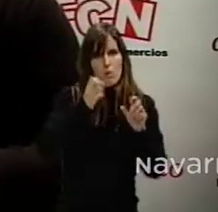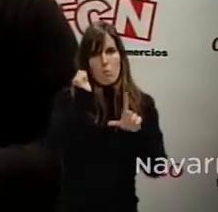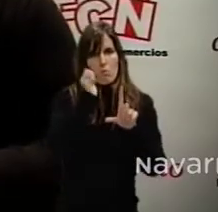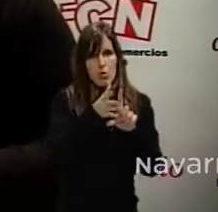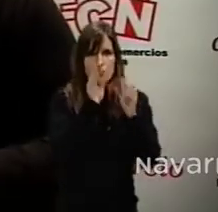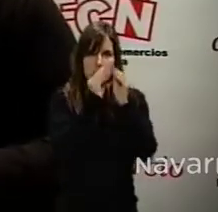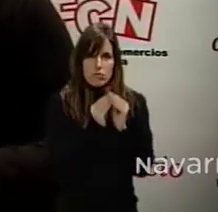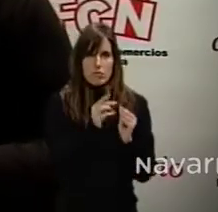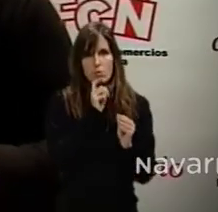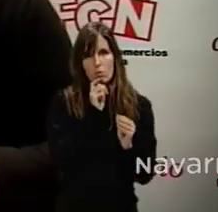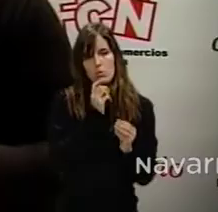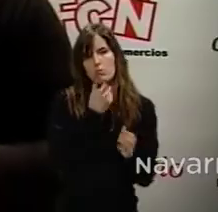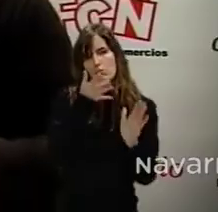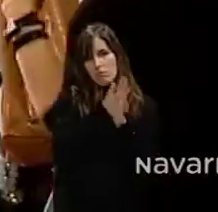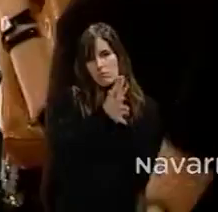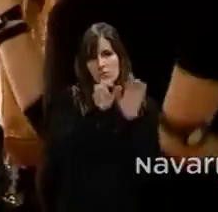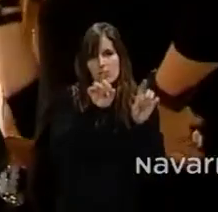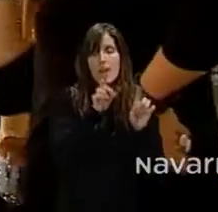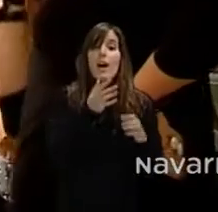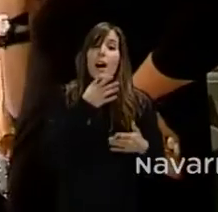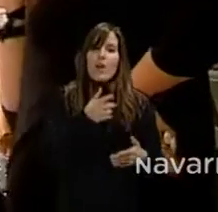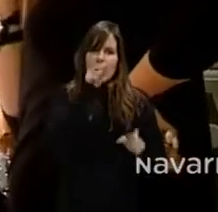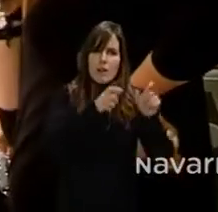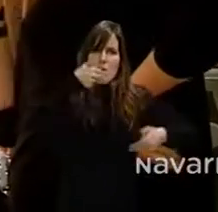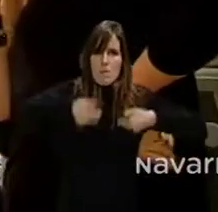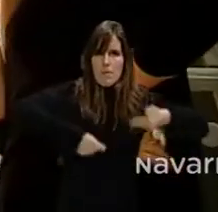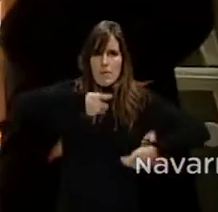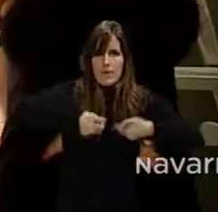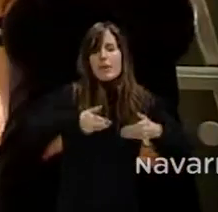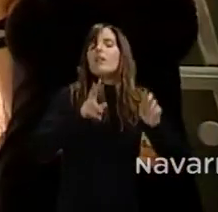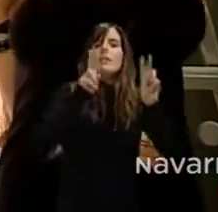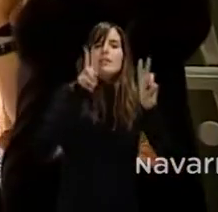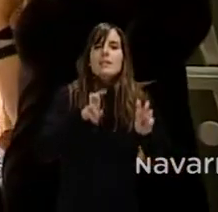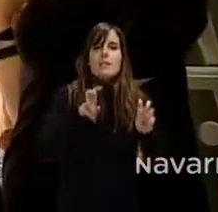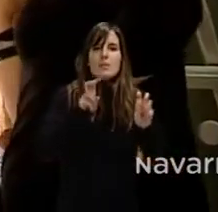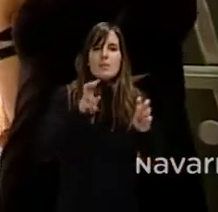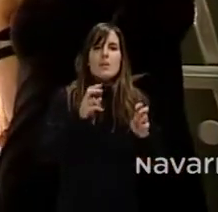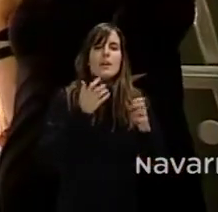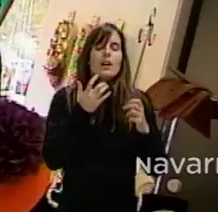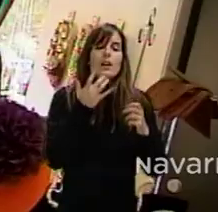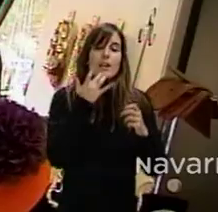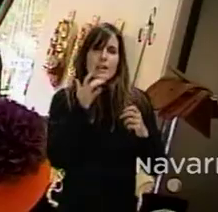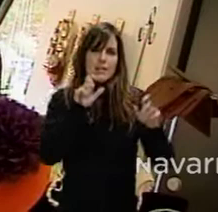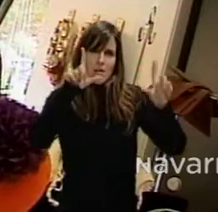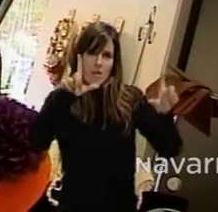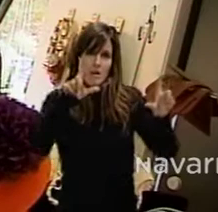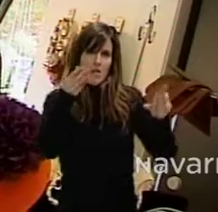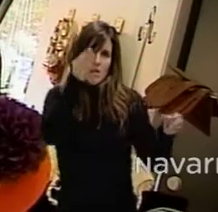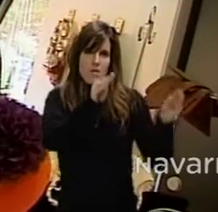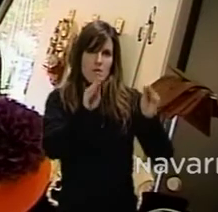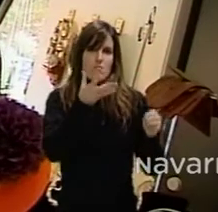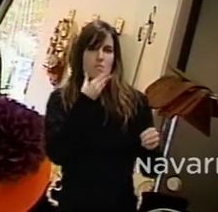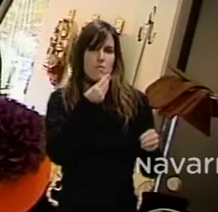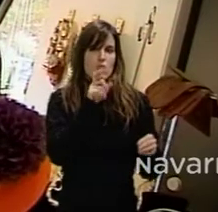un tema muy interesante y que está teniendo mucha demanda es todo el tema del escaparatismo comercial del merchandising